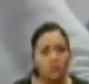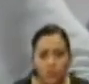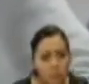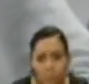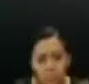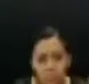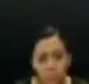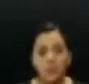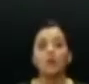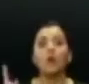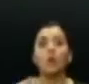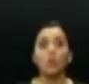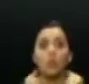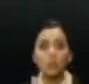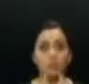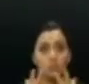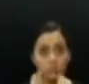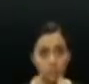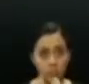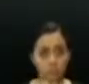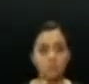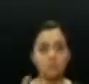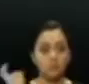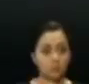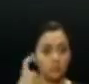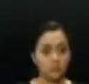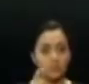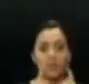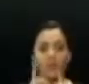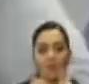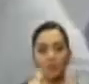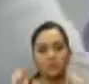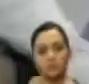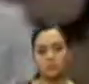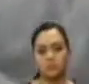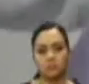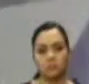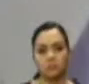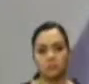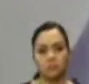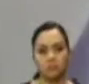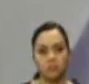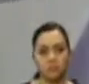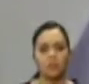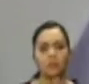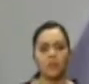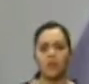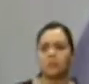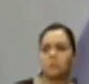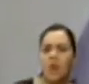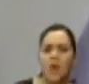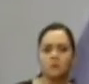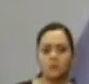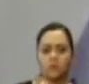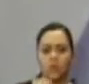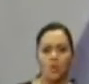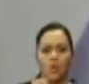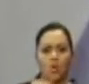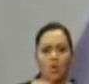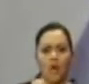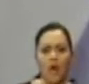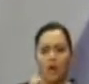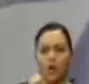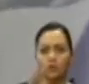han sumado al diálogo, cada vez están más solos, por supuesto, tienen la complicidad de cierta prensa. Entonces, y se une Jorge Acosta de Los